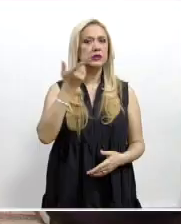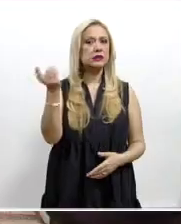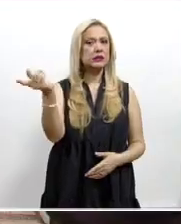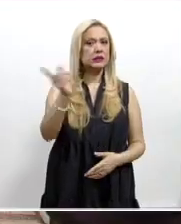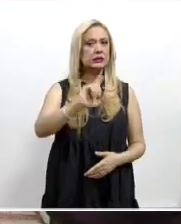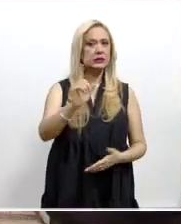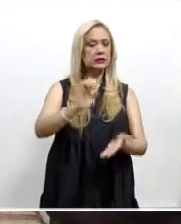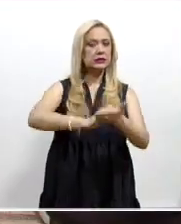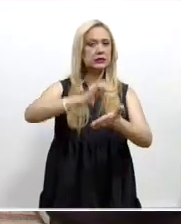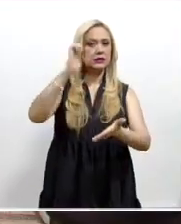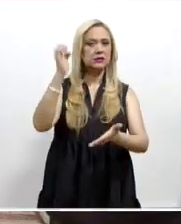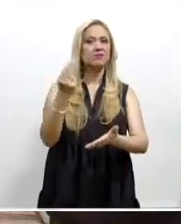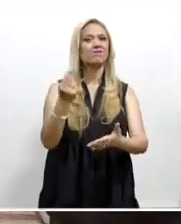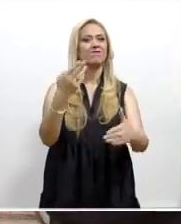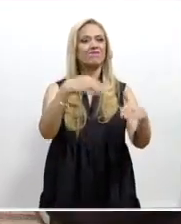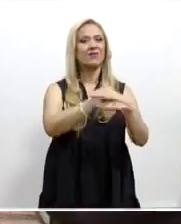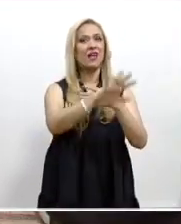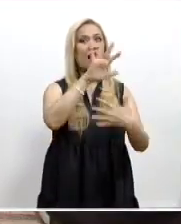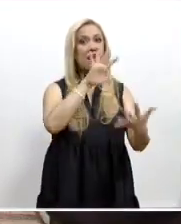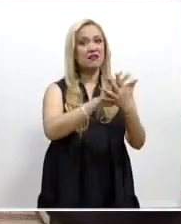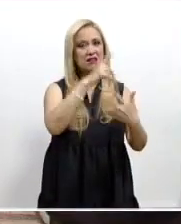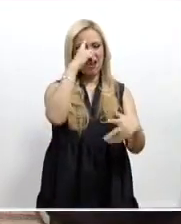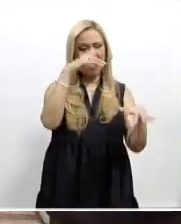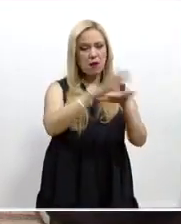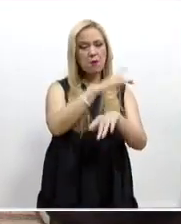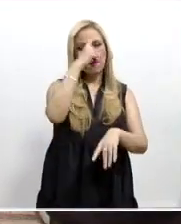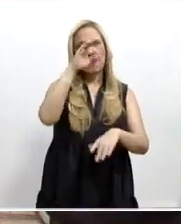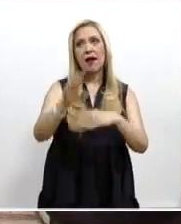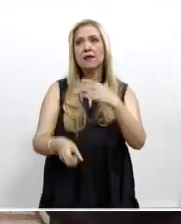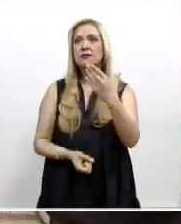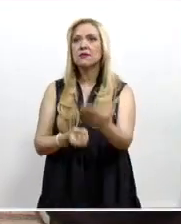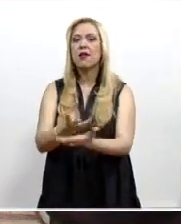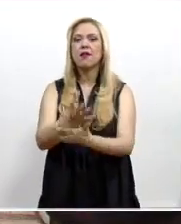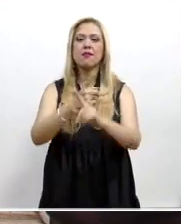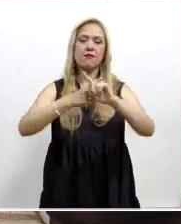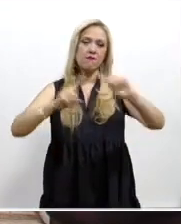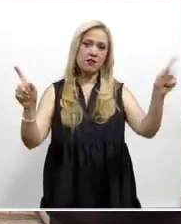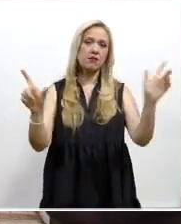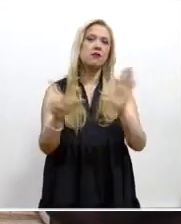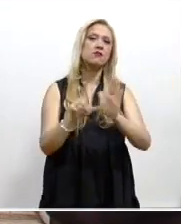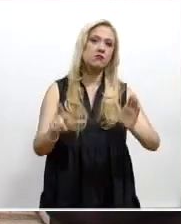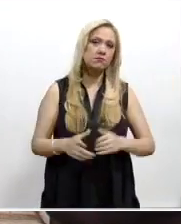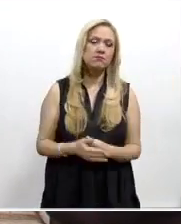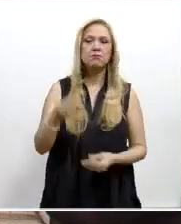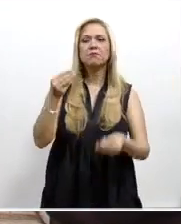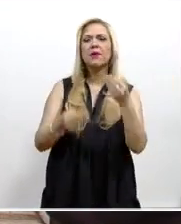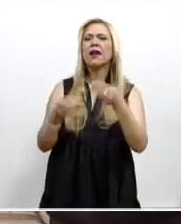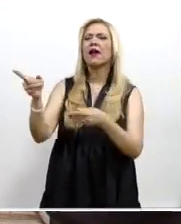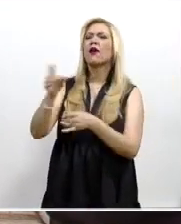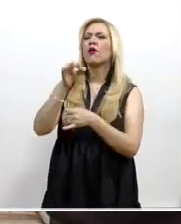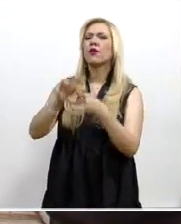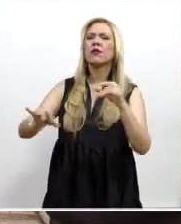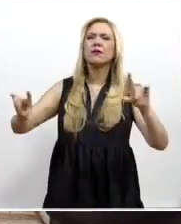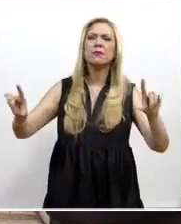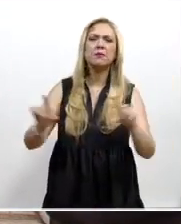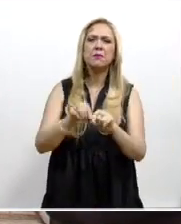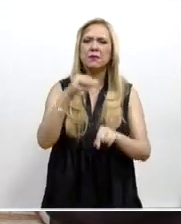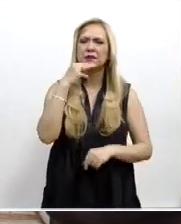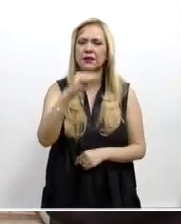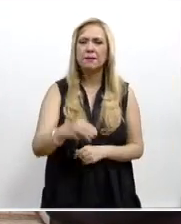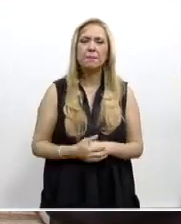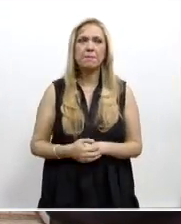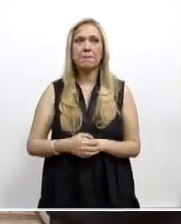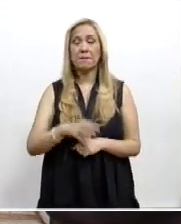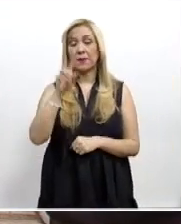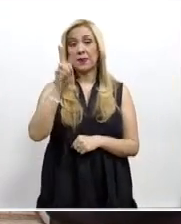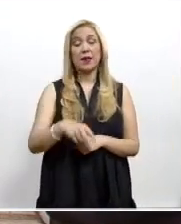verdadera transformación ahí en las personas que están en prisión. Rápidamente, magistrado, sus conclusiones. Mira, la verdad